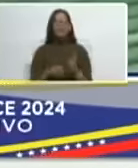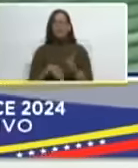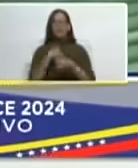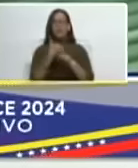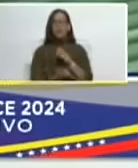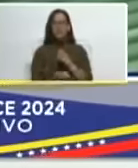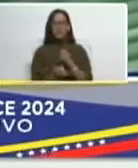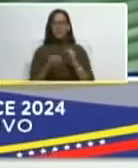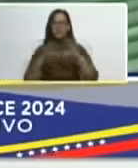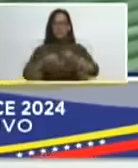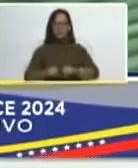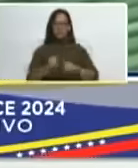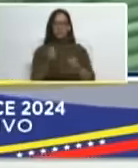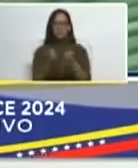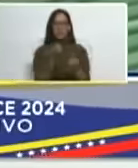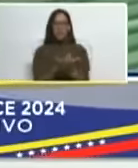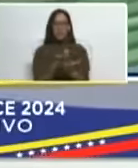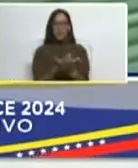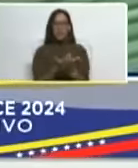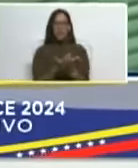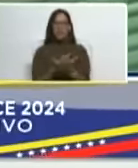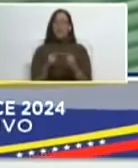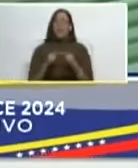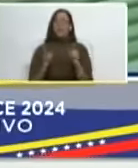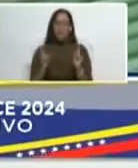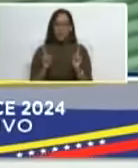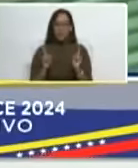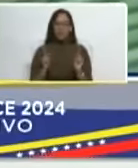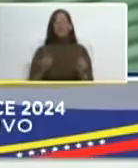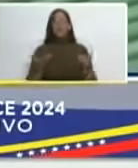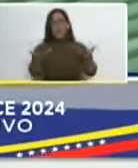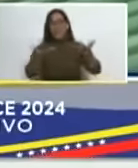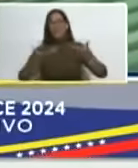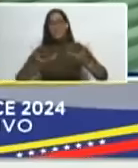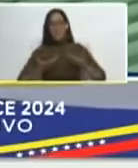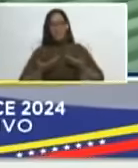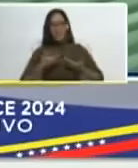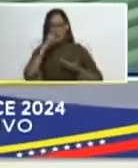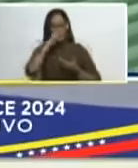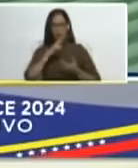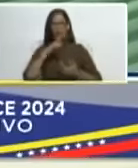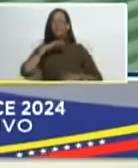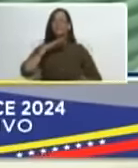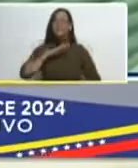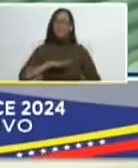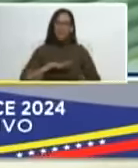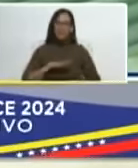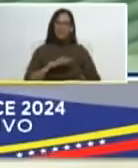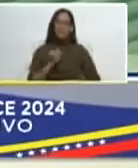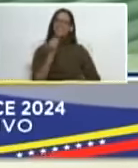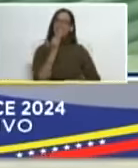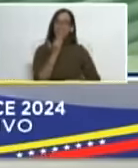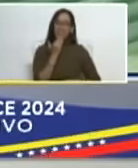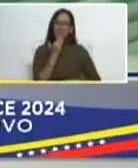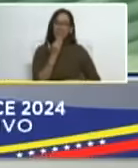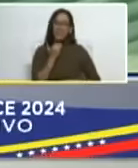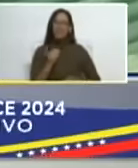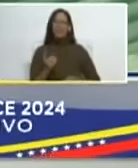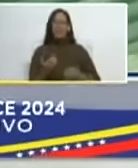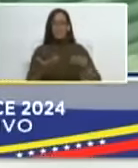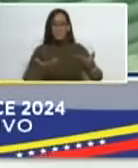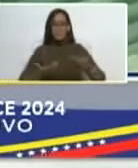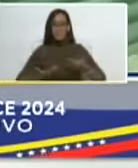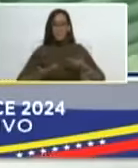neocolonial de economía. Pero lo que viene para los años que están por llegar, para